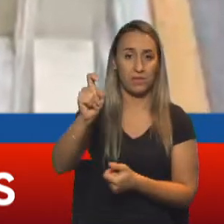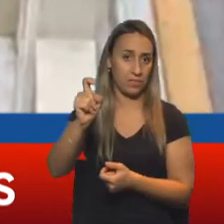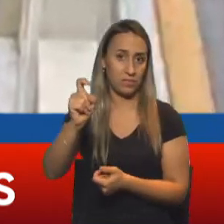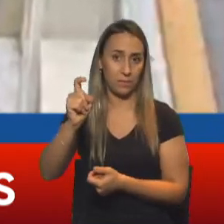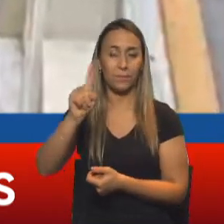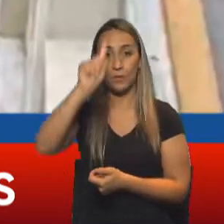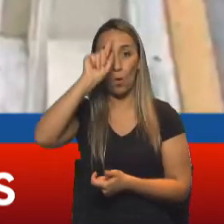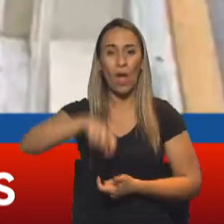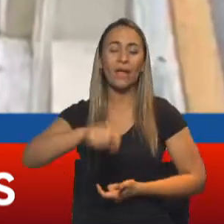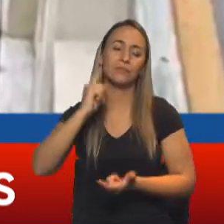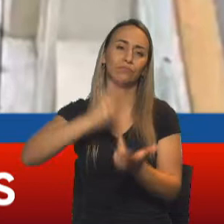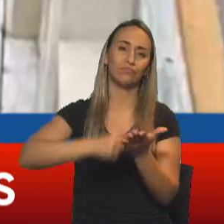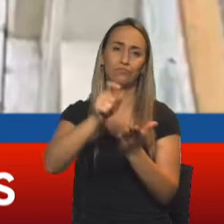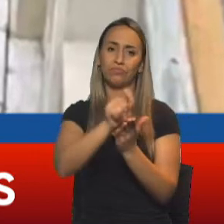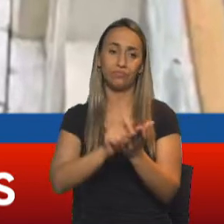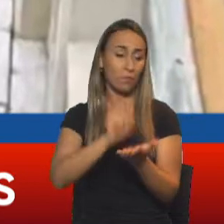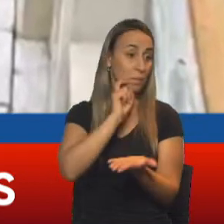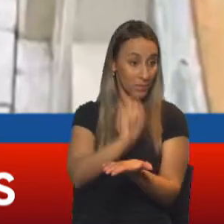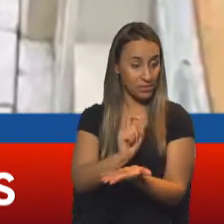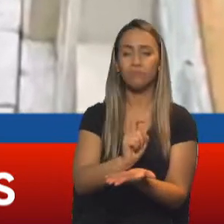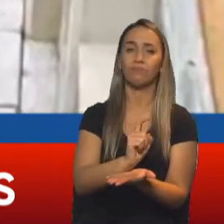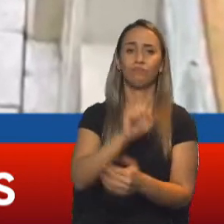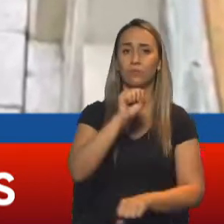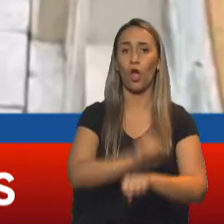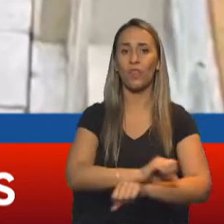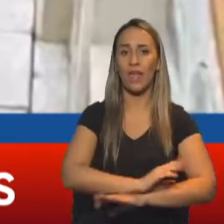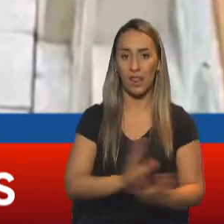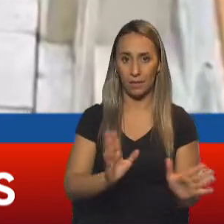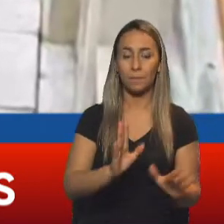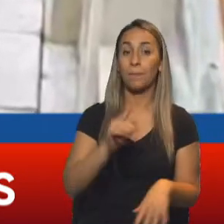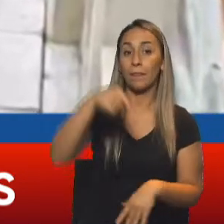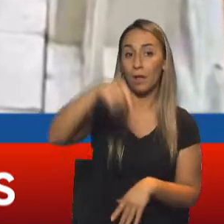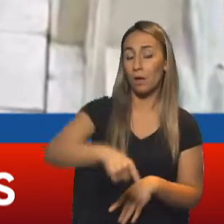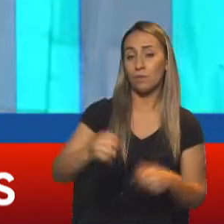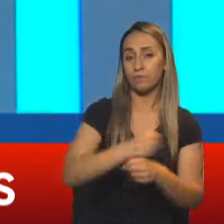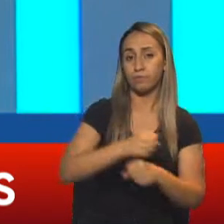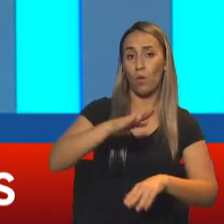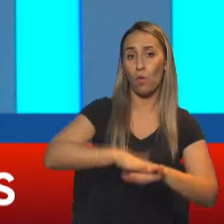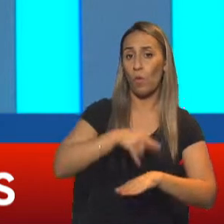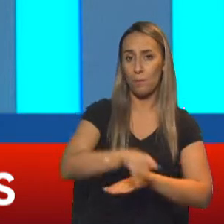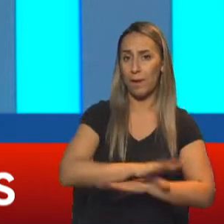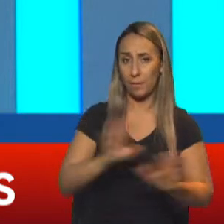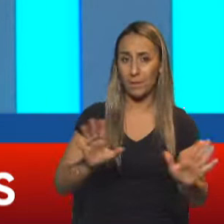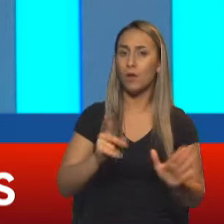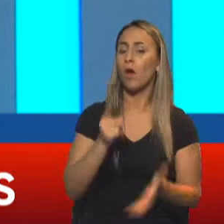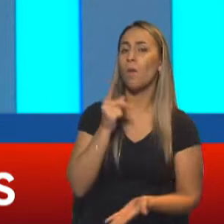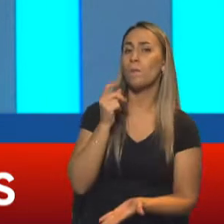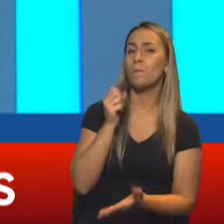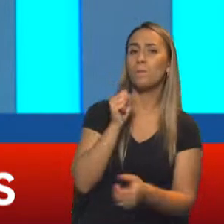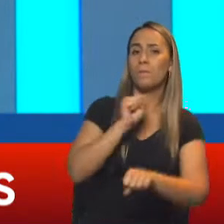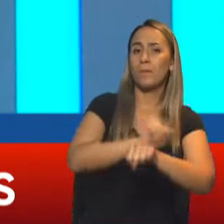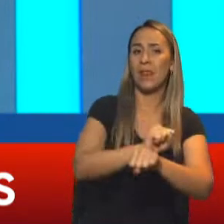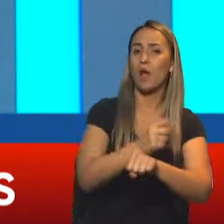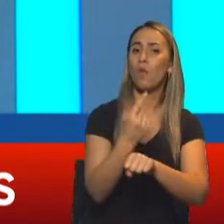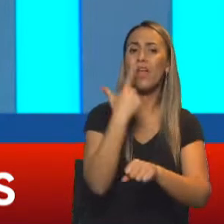La condena, la culpabilidad se efectuó hoy. No está claro cuál va a ser el monto de la pena, pero en cualquier caso,